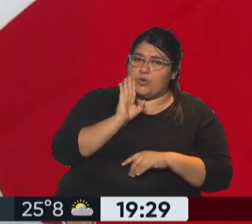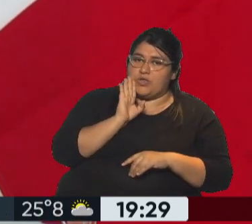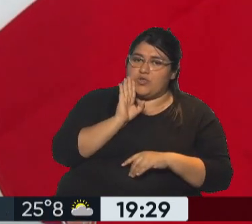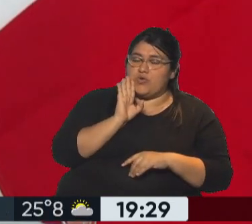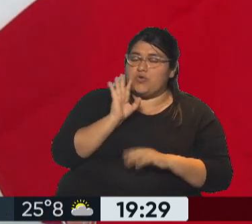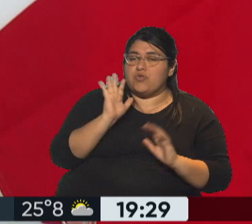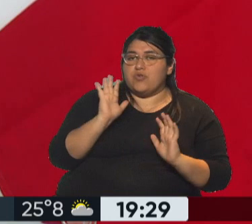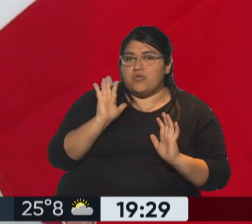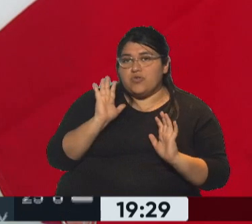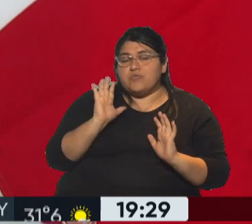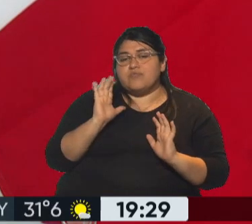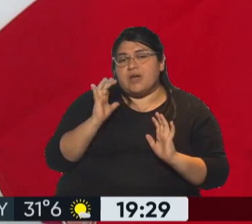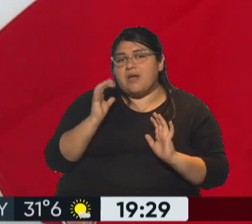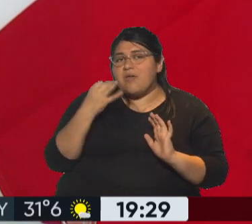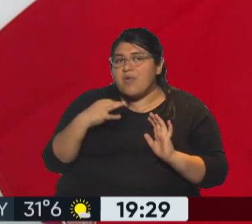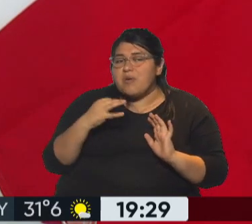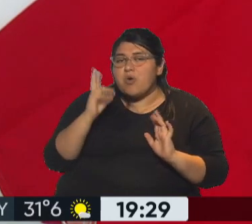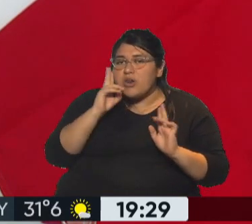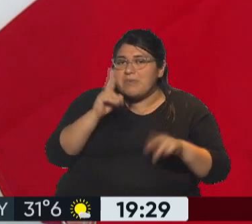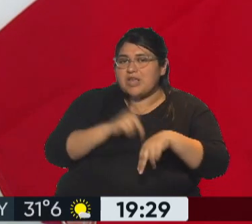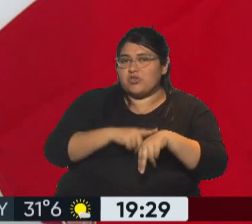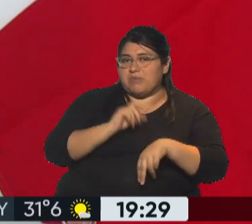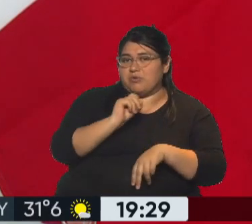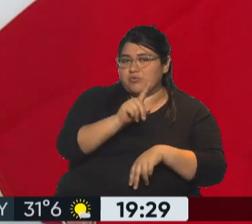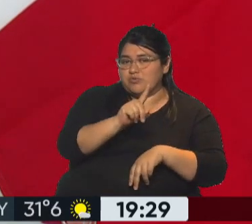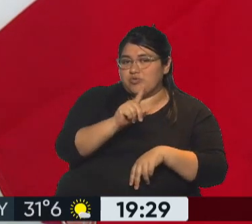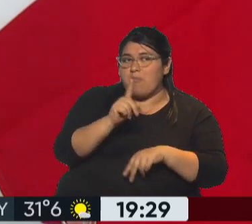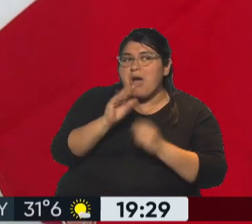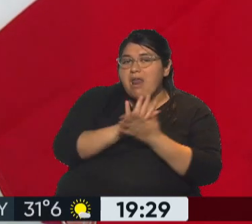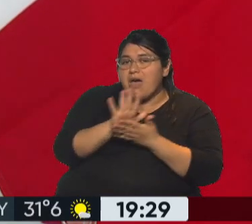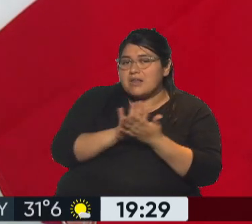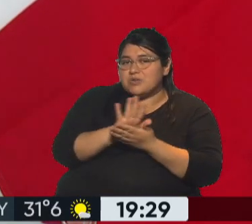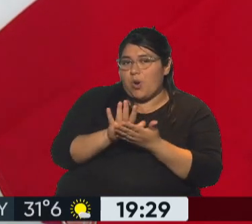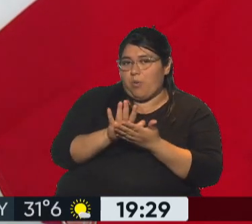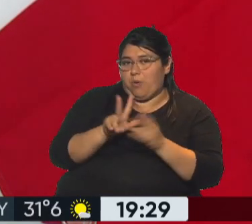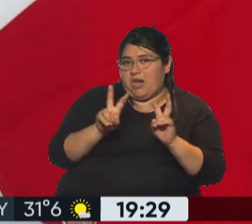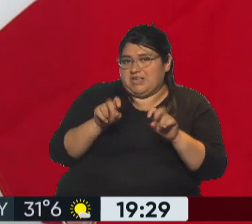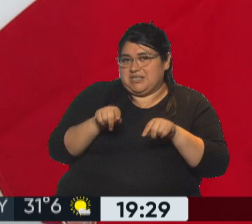hay que también respetar los tiempos de Estados Unidos para ver cómo se resuelve este problema.